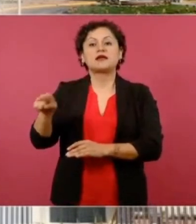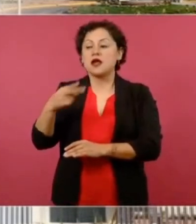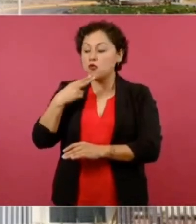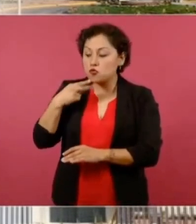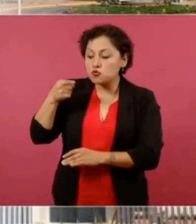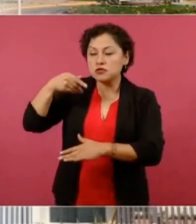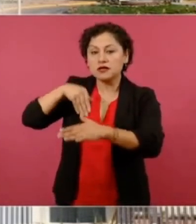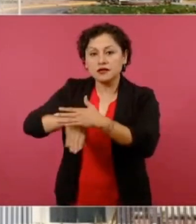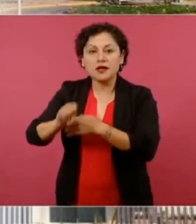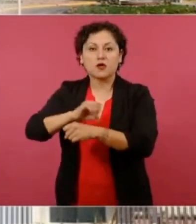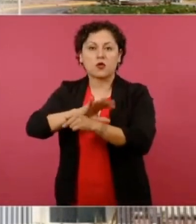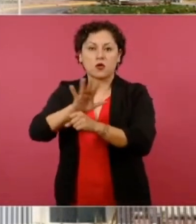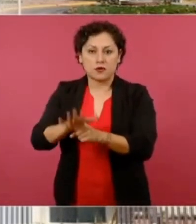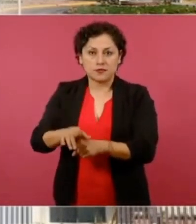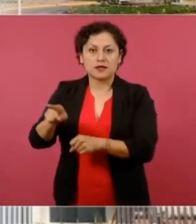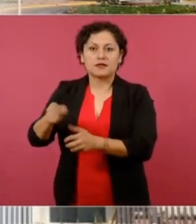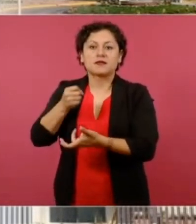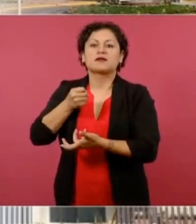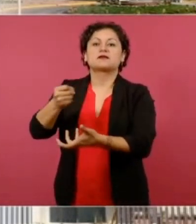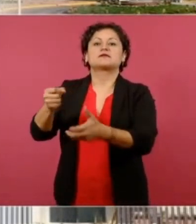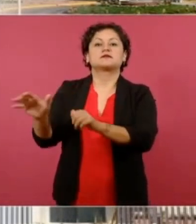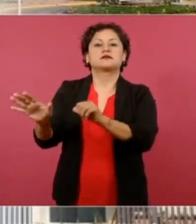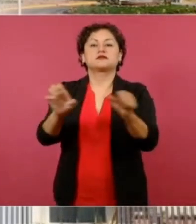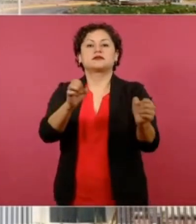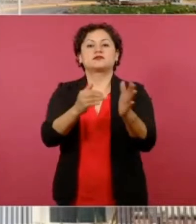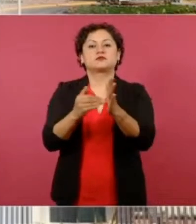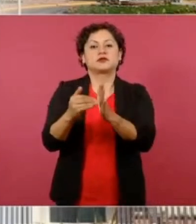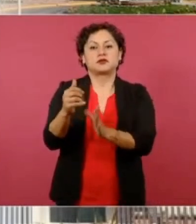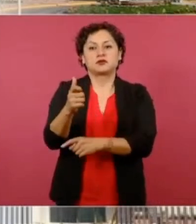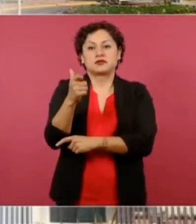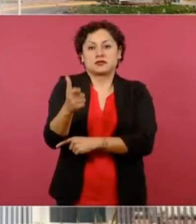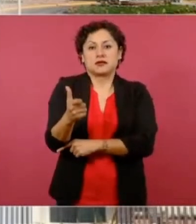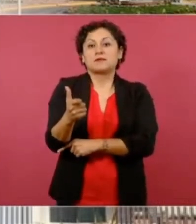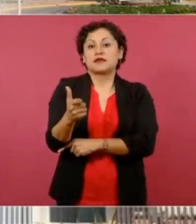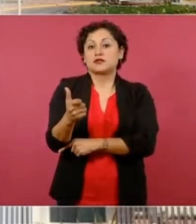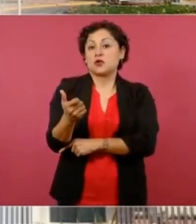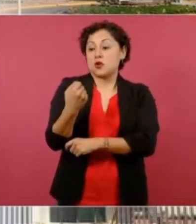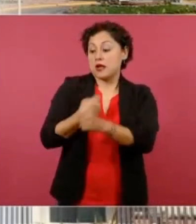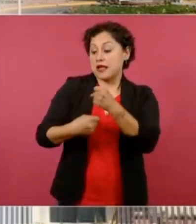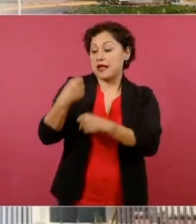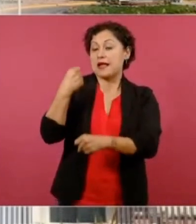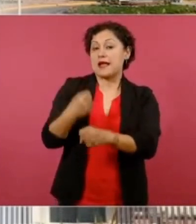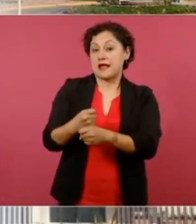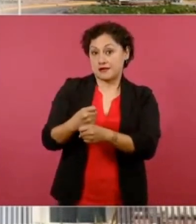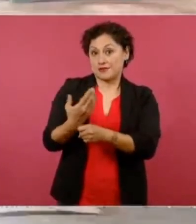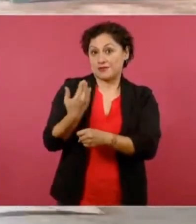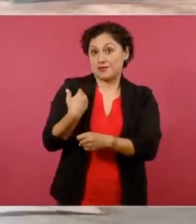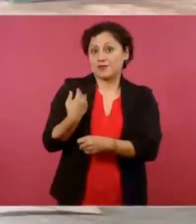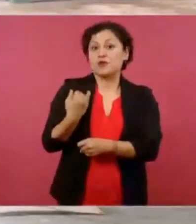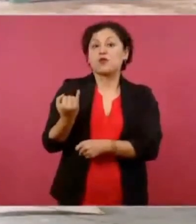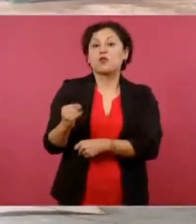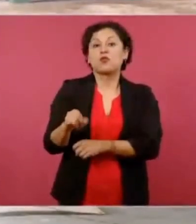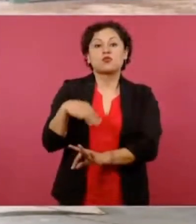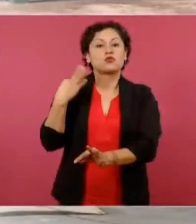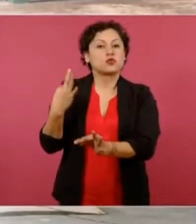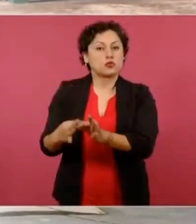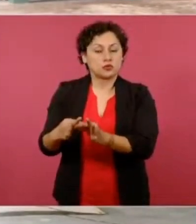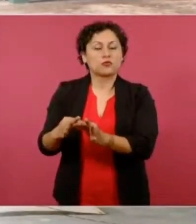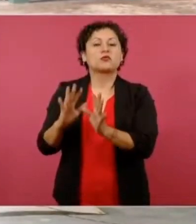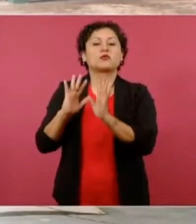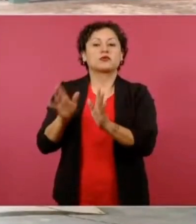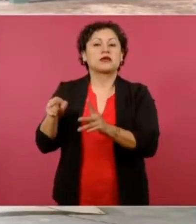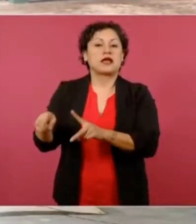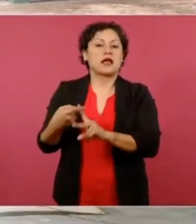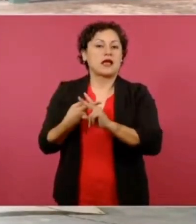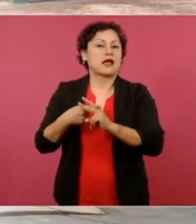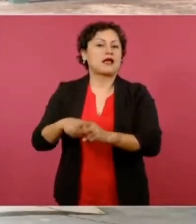y con una inversión de 600 millones de pesos se concluyó el 2 de junio del año pasado. Adicionalmente entró en operaciones el